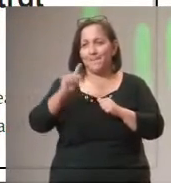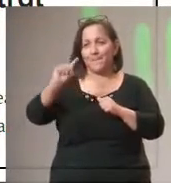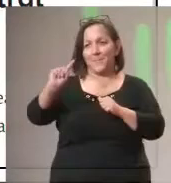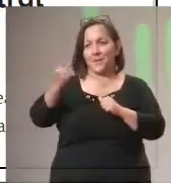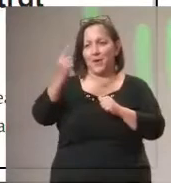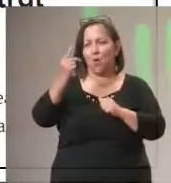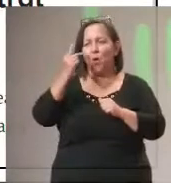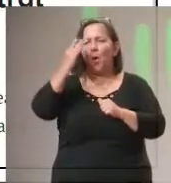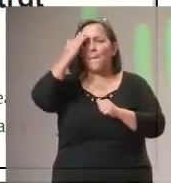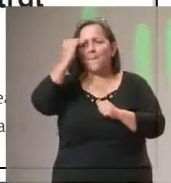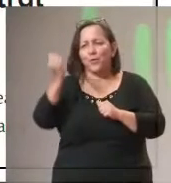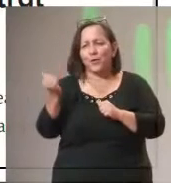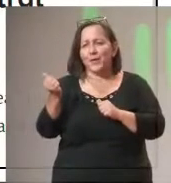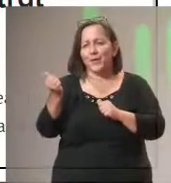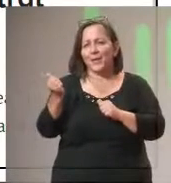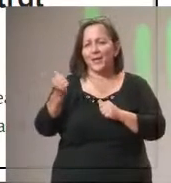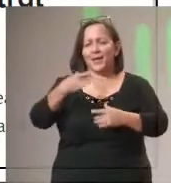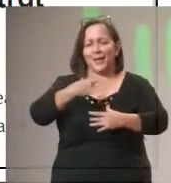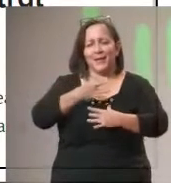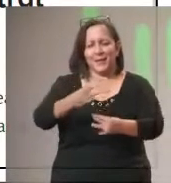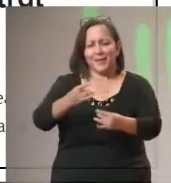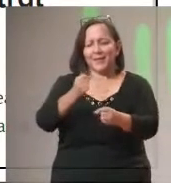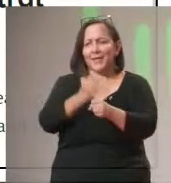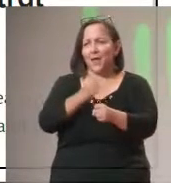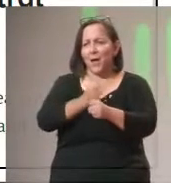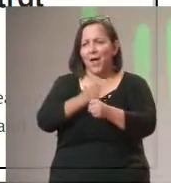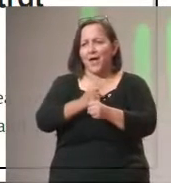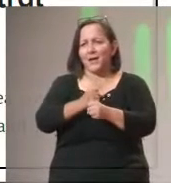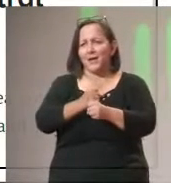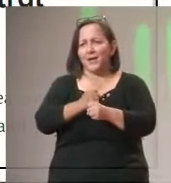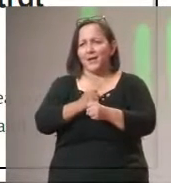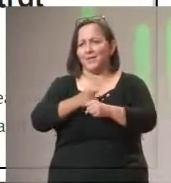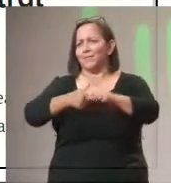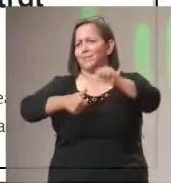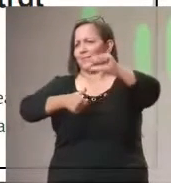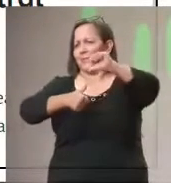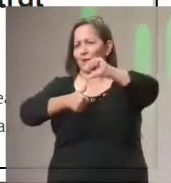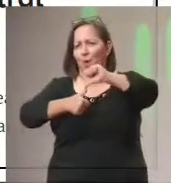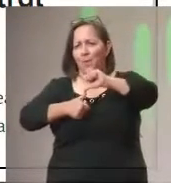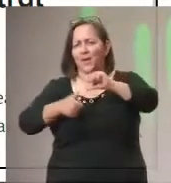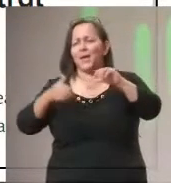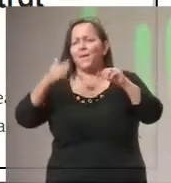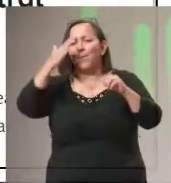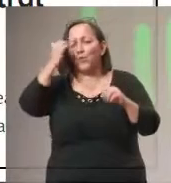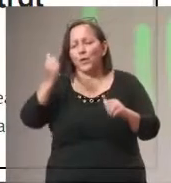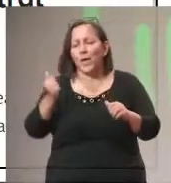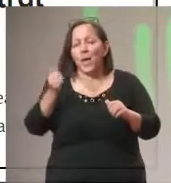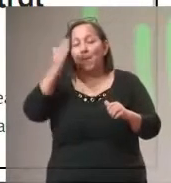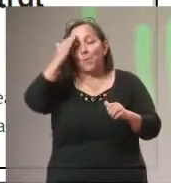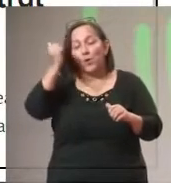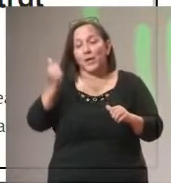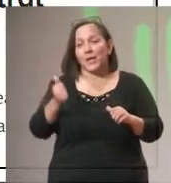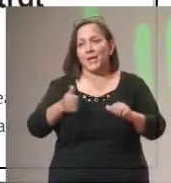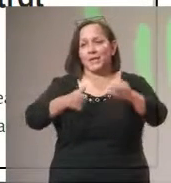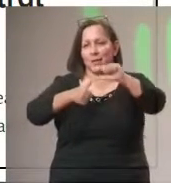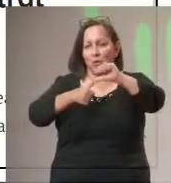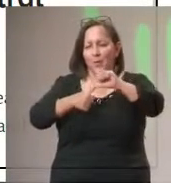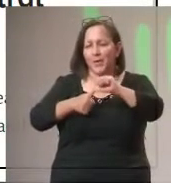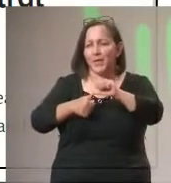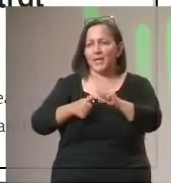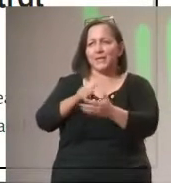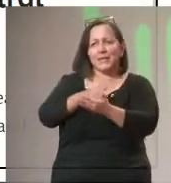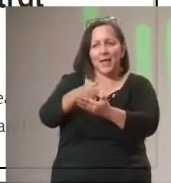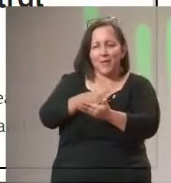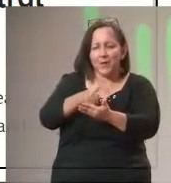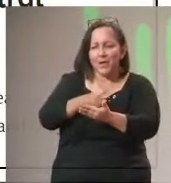Primero, ¿por qué el interés en trabajar en esta región? Realmente es una región sumamente vulnerable,